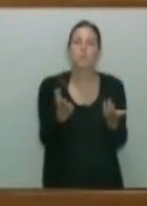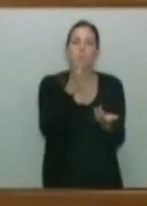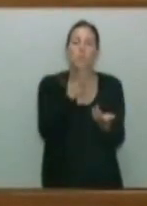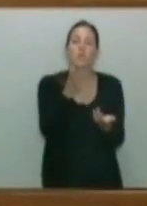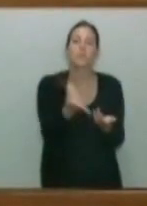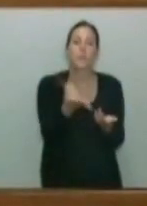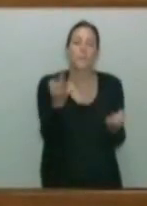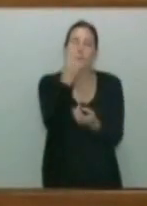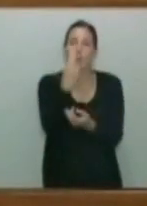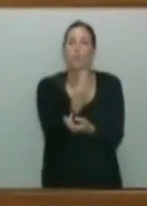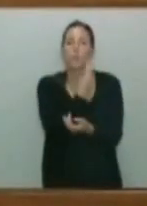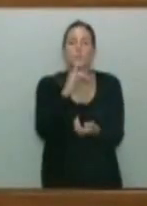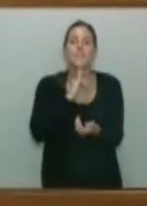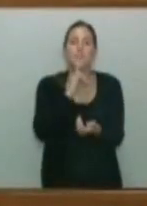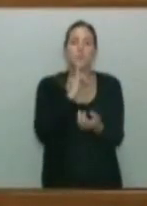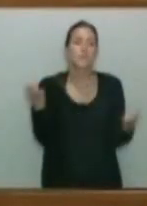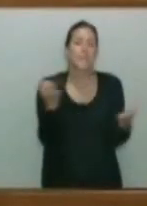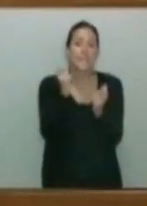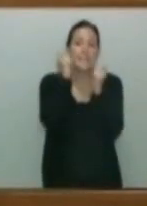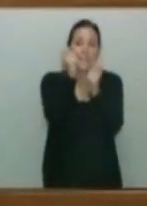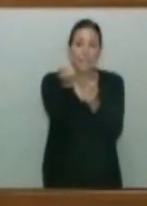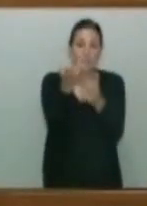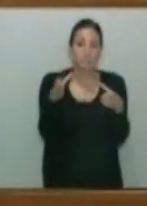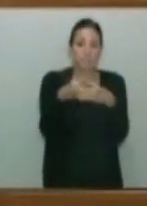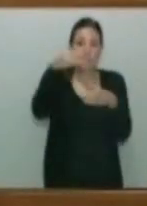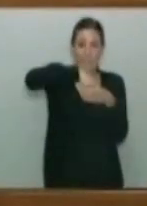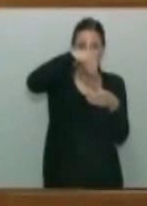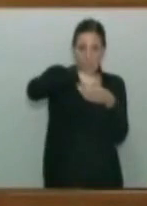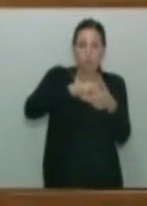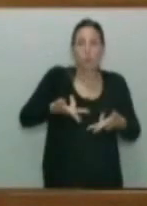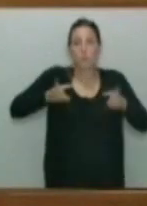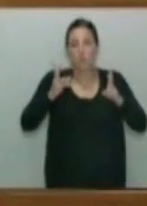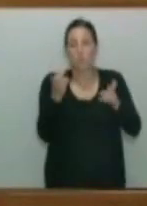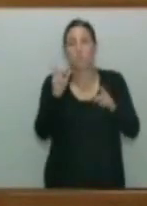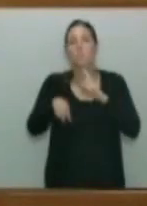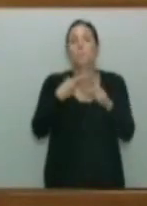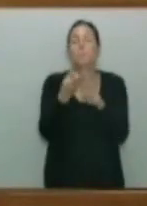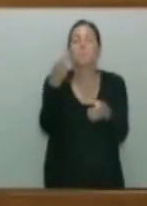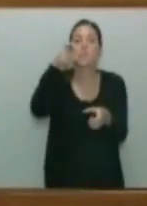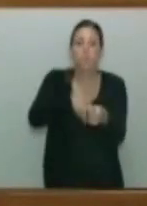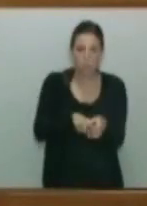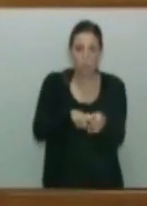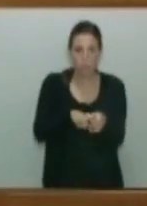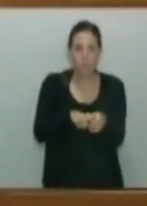que comprometernos, como mínimo, a garantizar internamente esa democracia y esa participación. En fin,